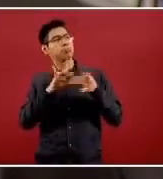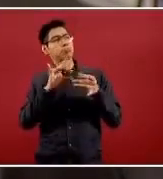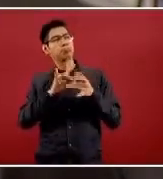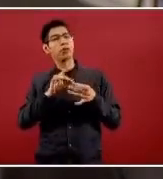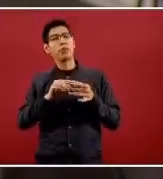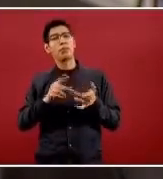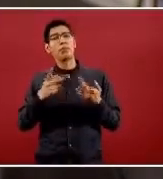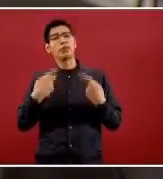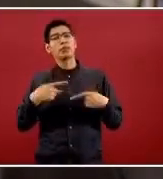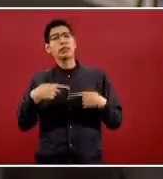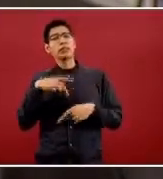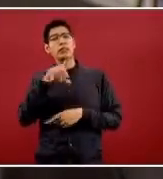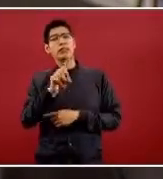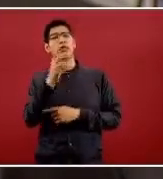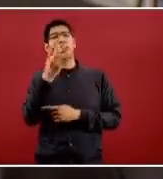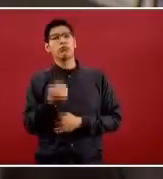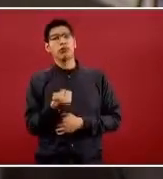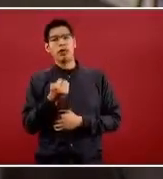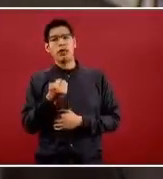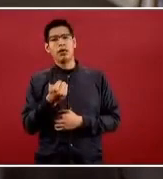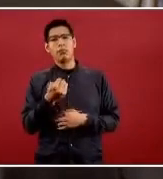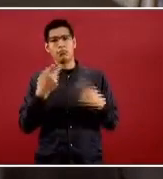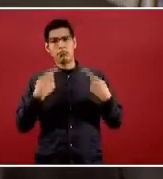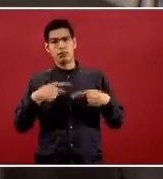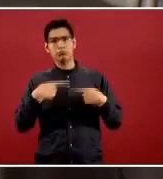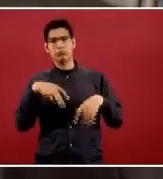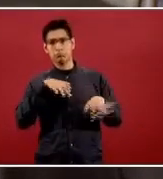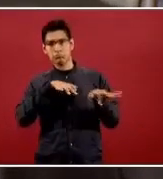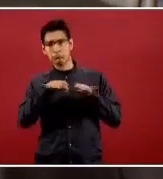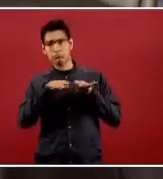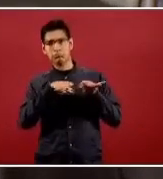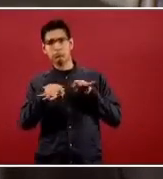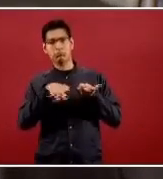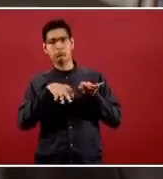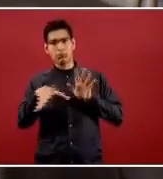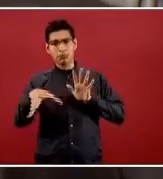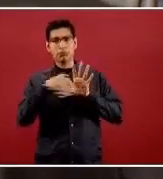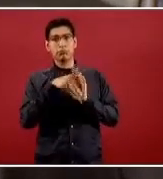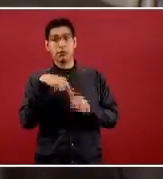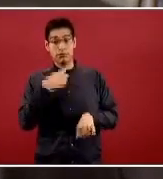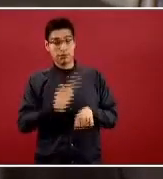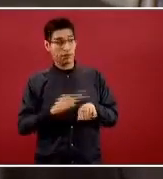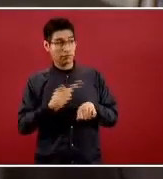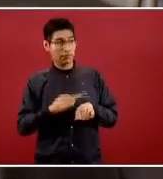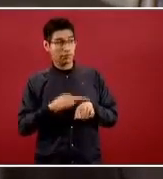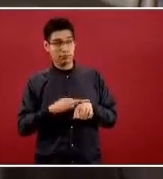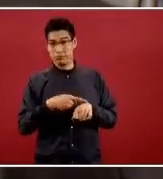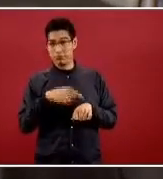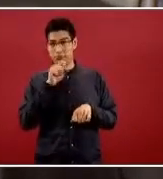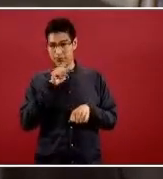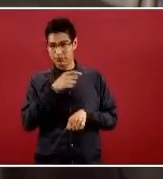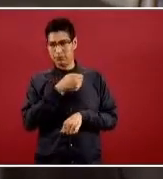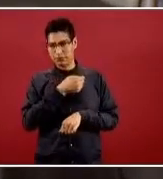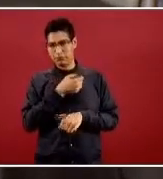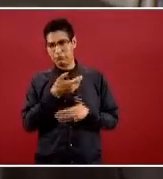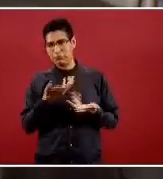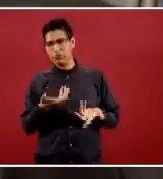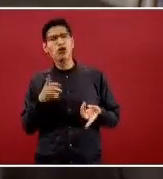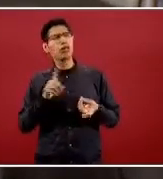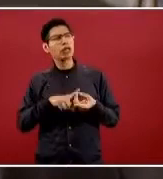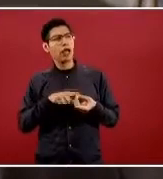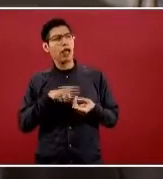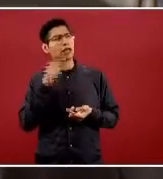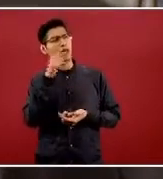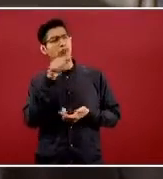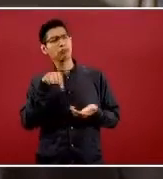personal de trabajadores de la salud que estaban contagiados. Nos gustaría que nos dijera ahorita actualmente cuántos son en